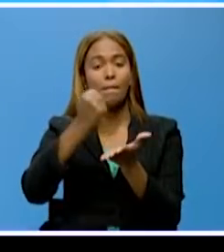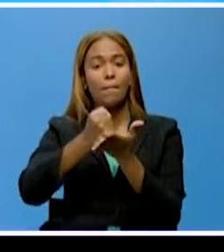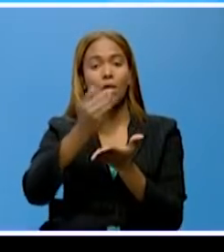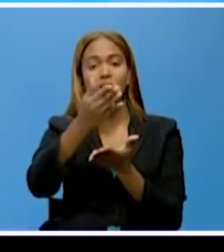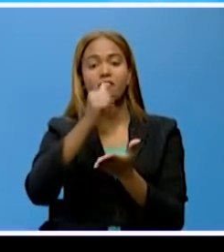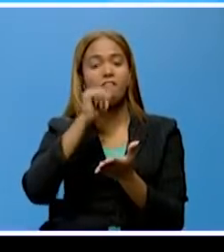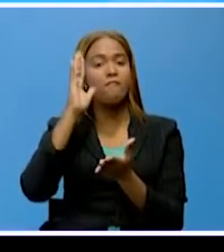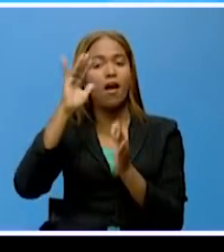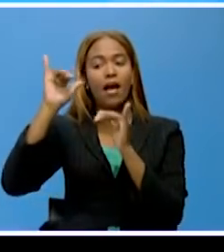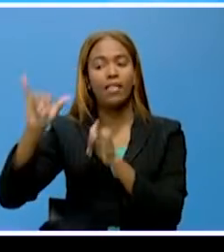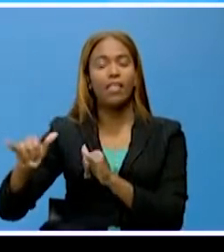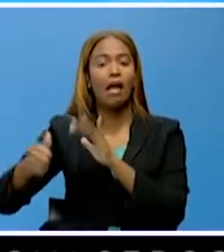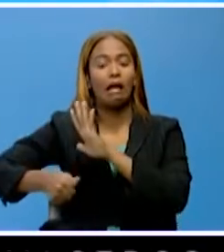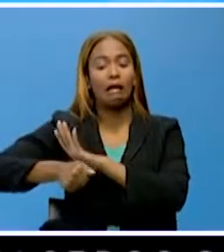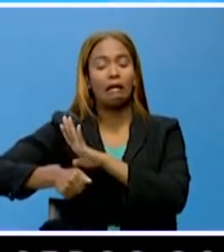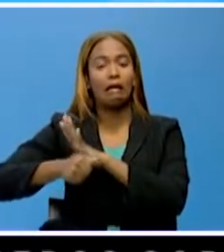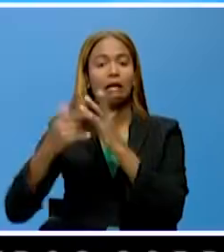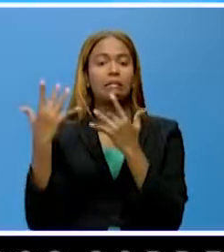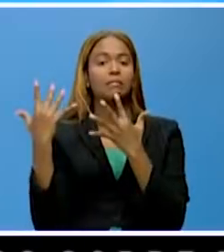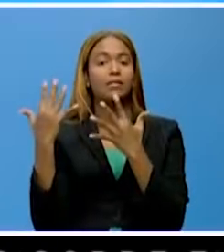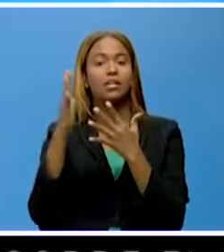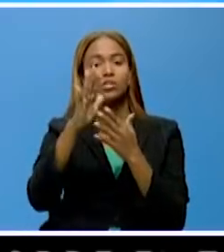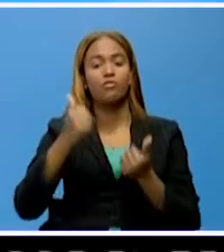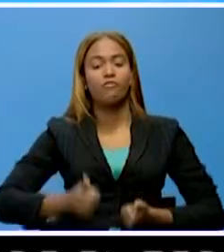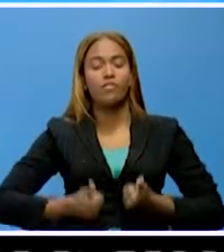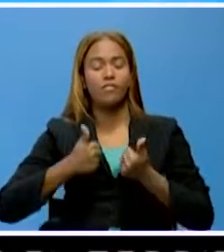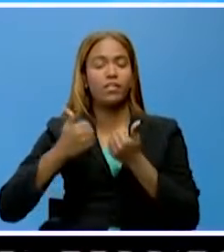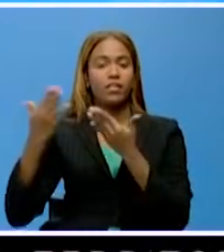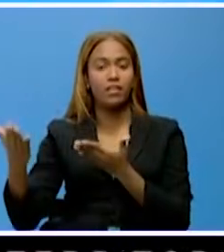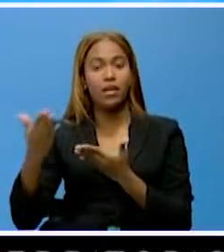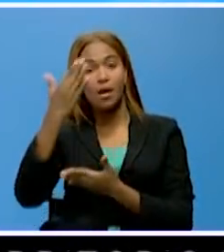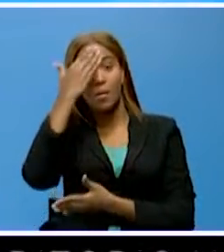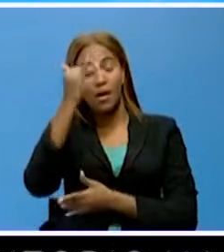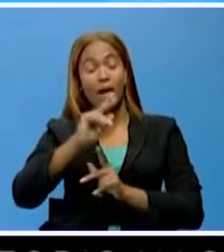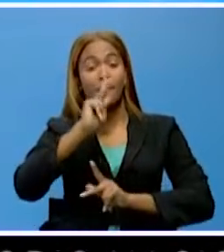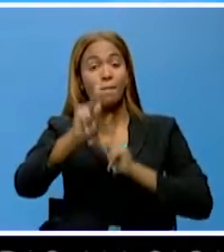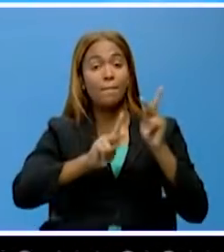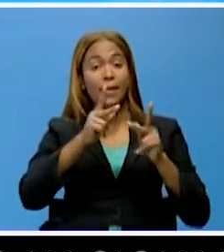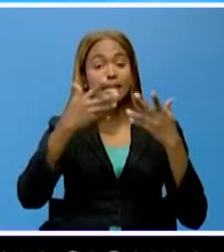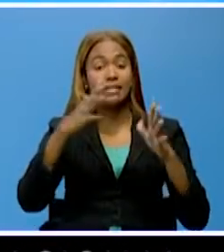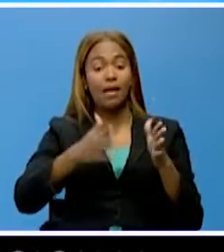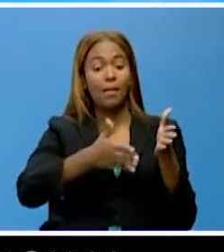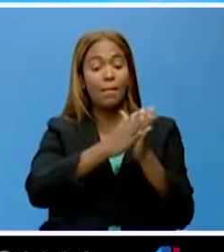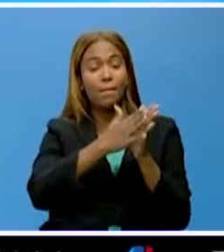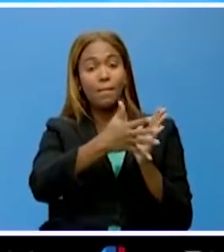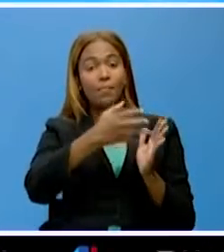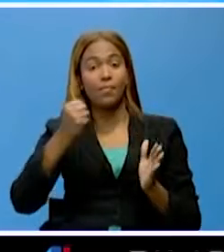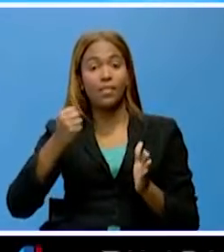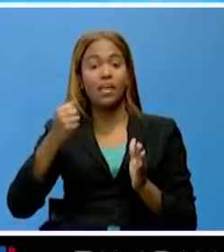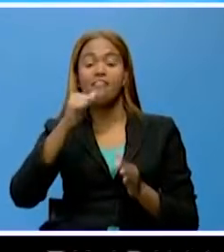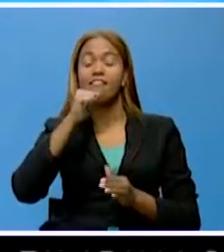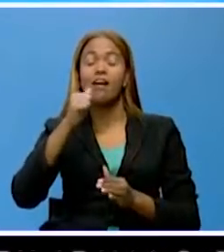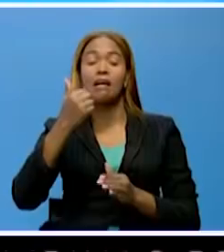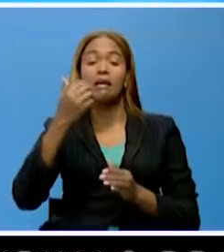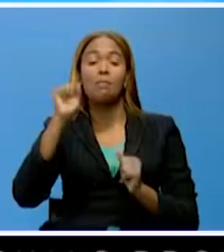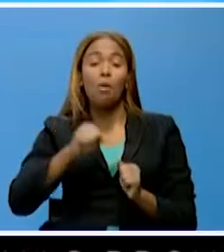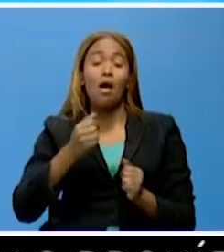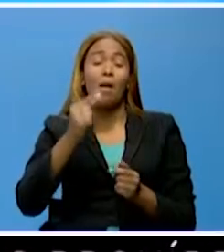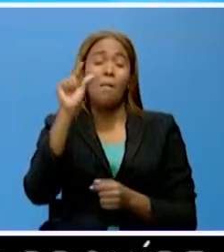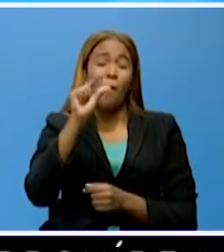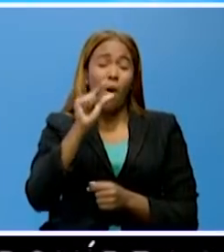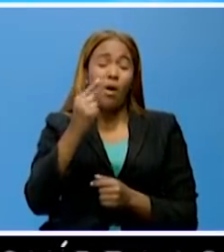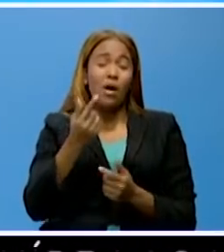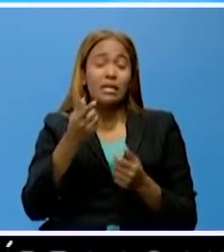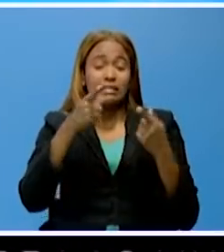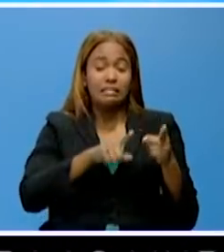no se va a quedar allá escondido a esperar su residencia. Porque las personas que ya han sido pedidas tienen menos posibilidades de que